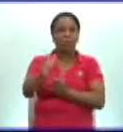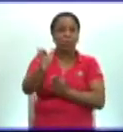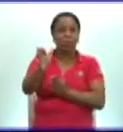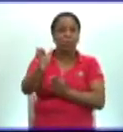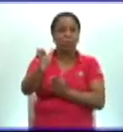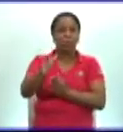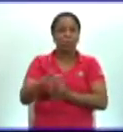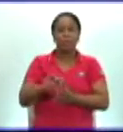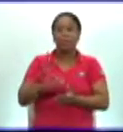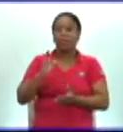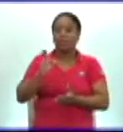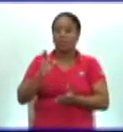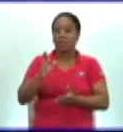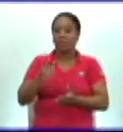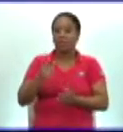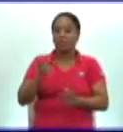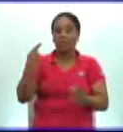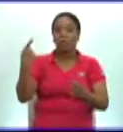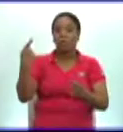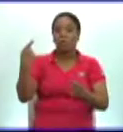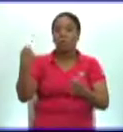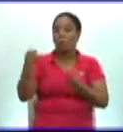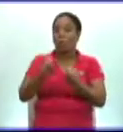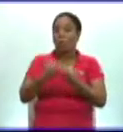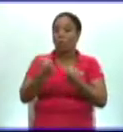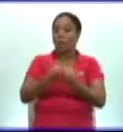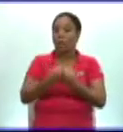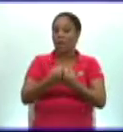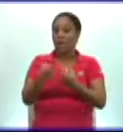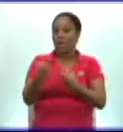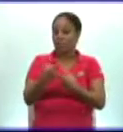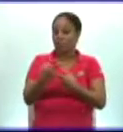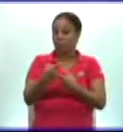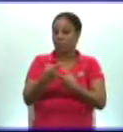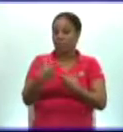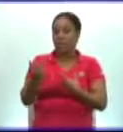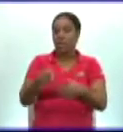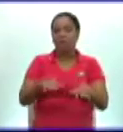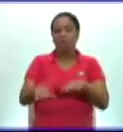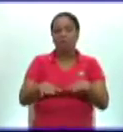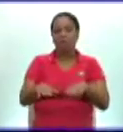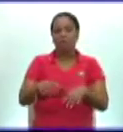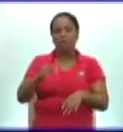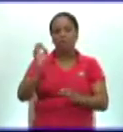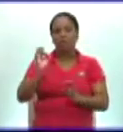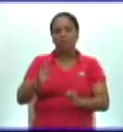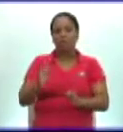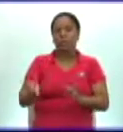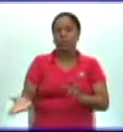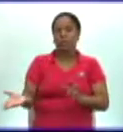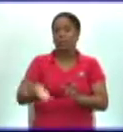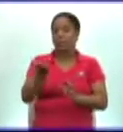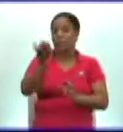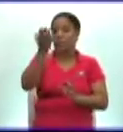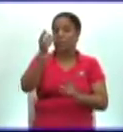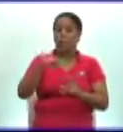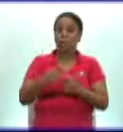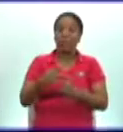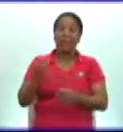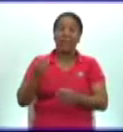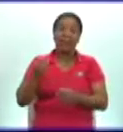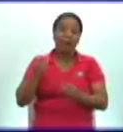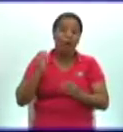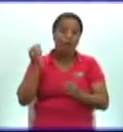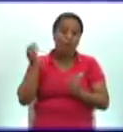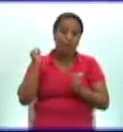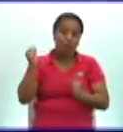contraria al movimiento. Siempre, si aumenta la velocidad, es porque la fuerza que actúa,